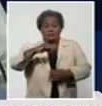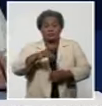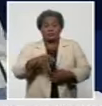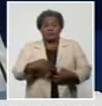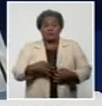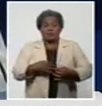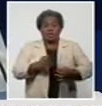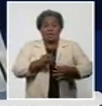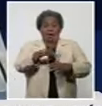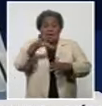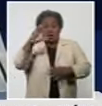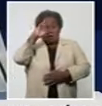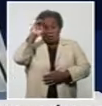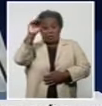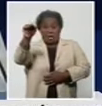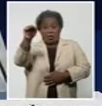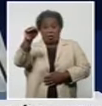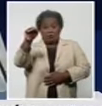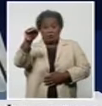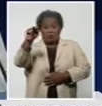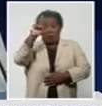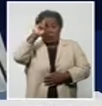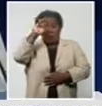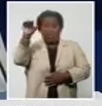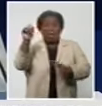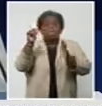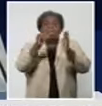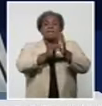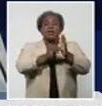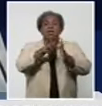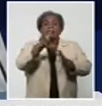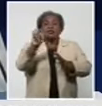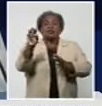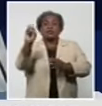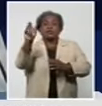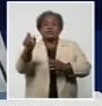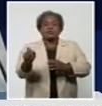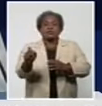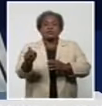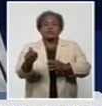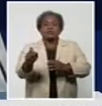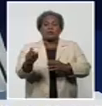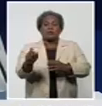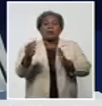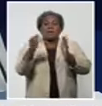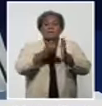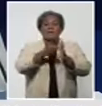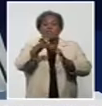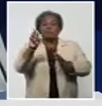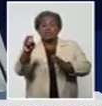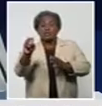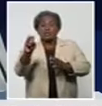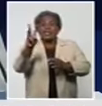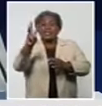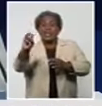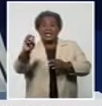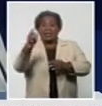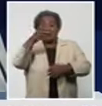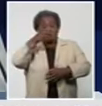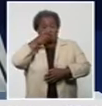amanecen ingresados en los hospitales 1.200 pacientes. En vigilancia 30,